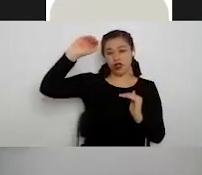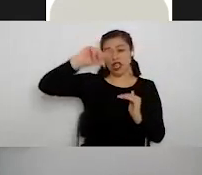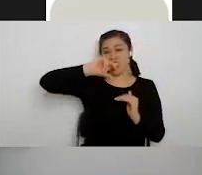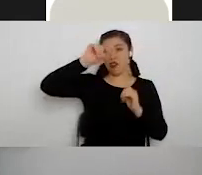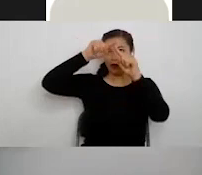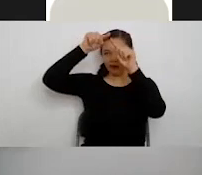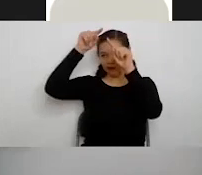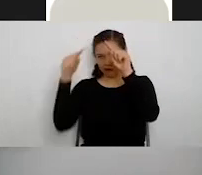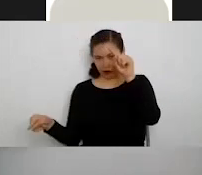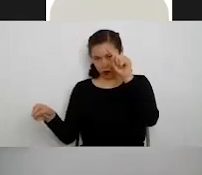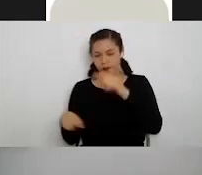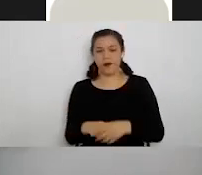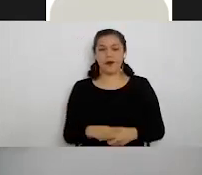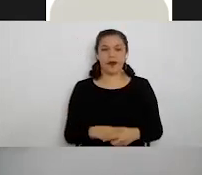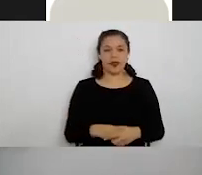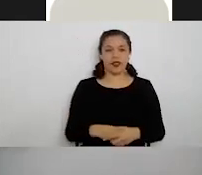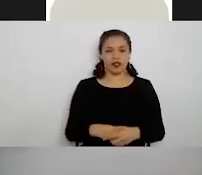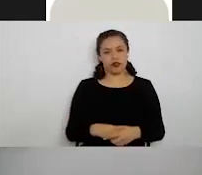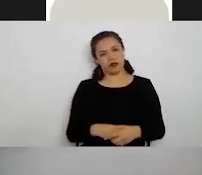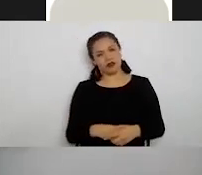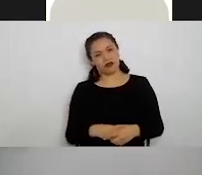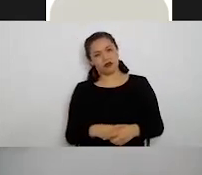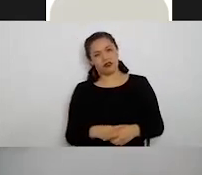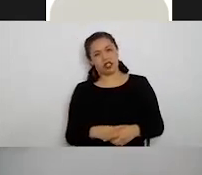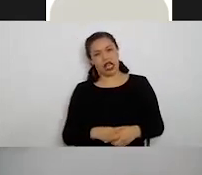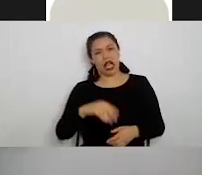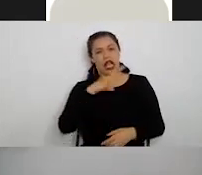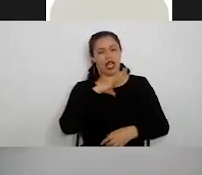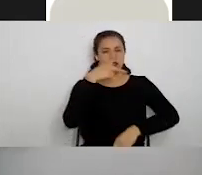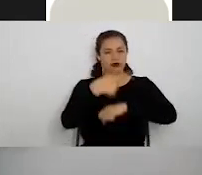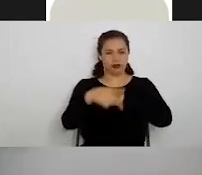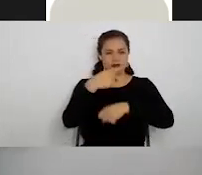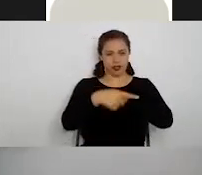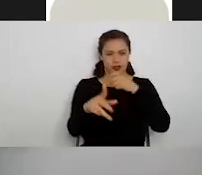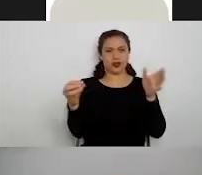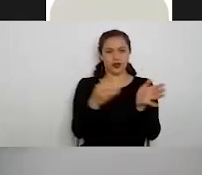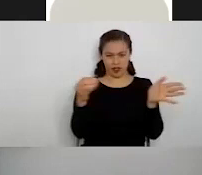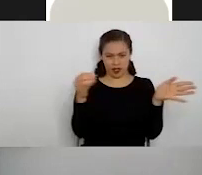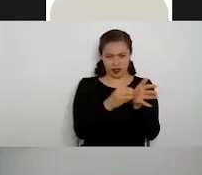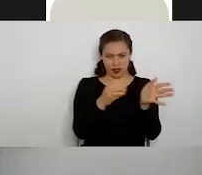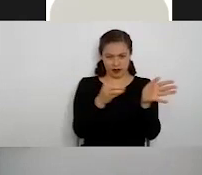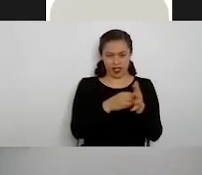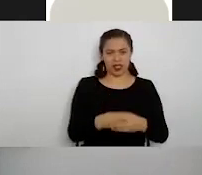disminución. Todavía hay riesgos, o sea, estamos